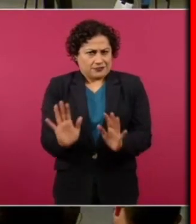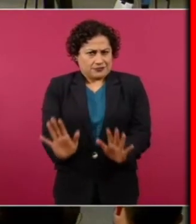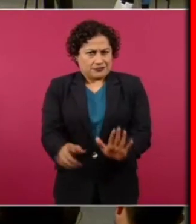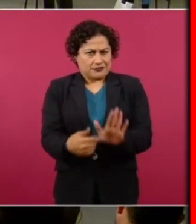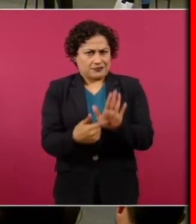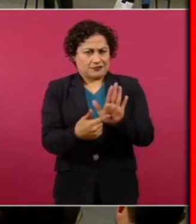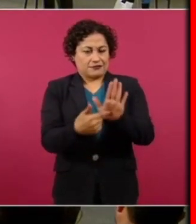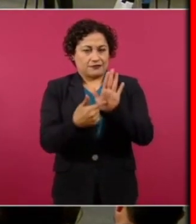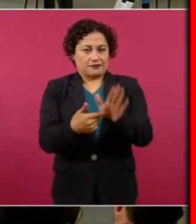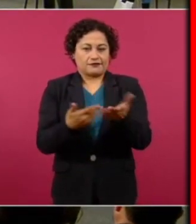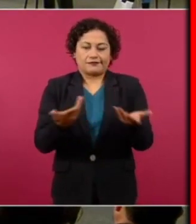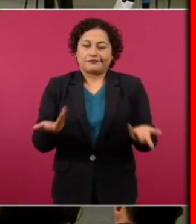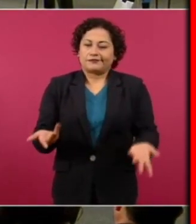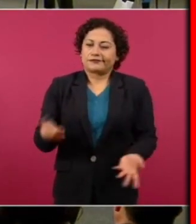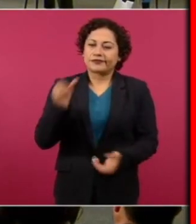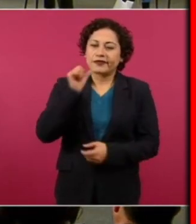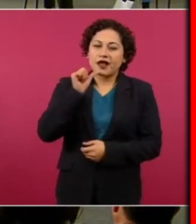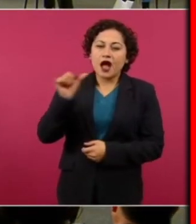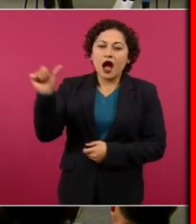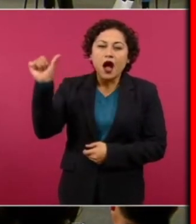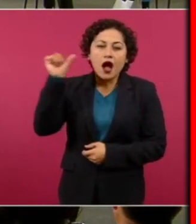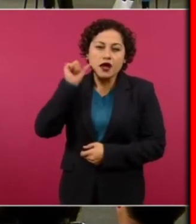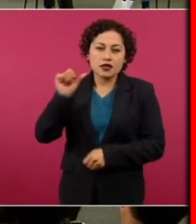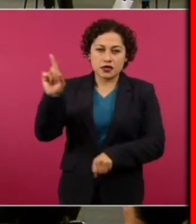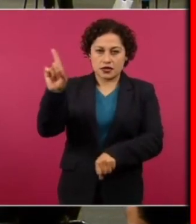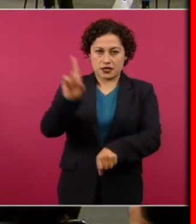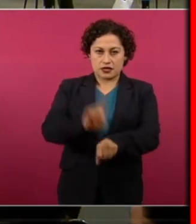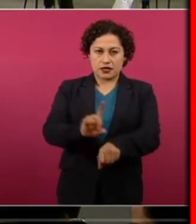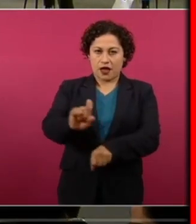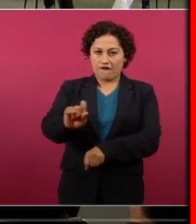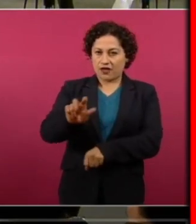Ni ayer, que fue el Día de los Inocentes.